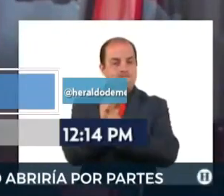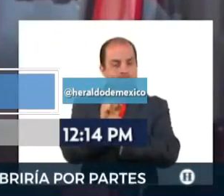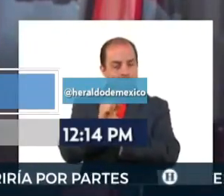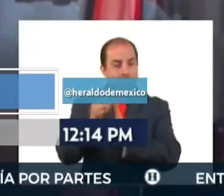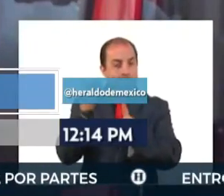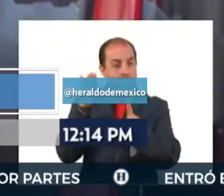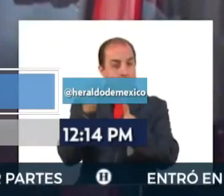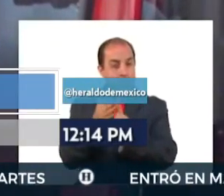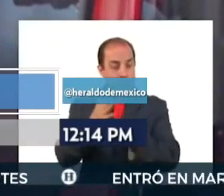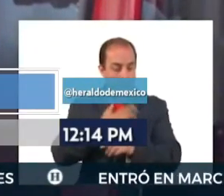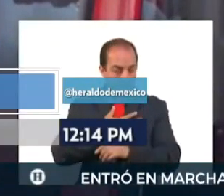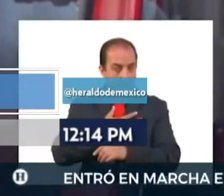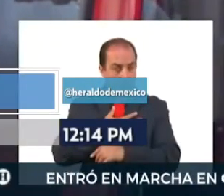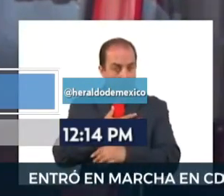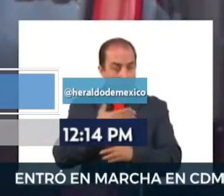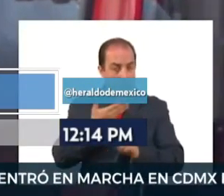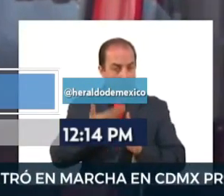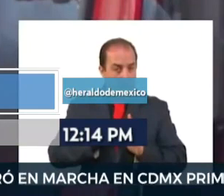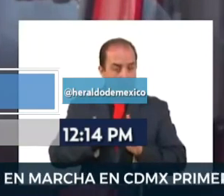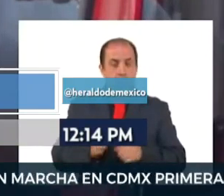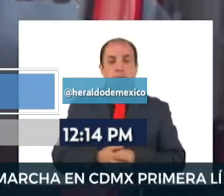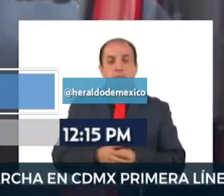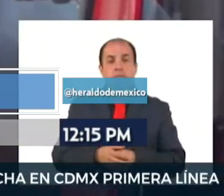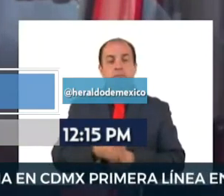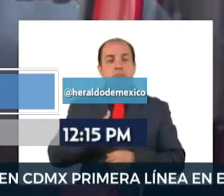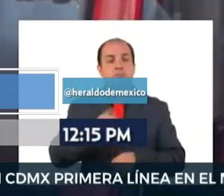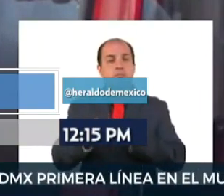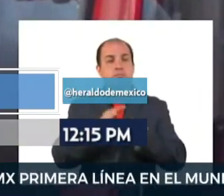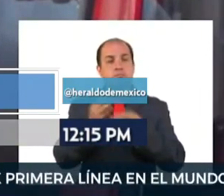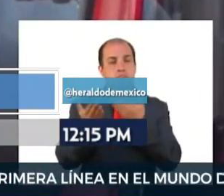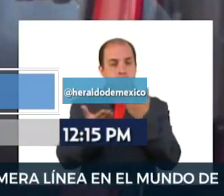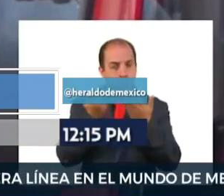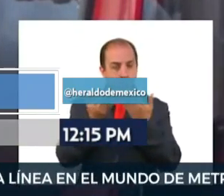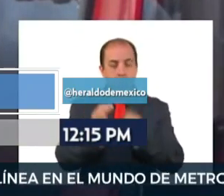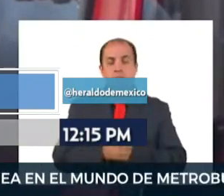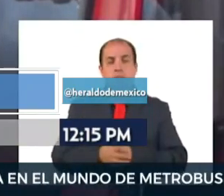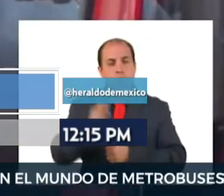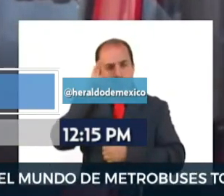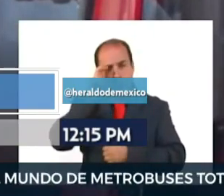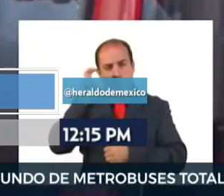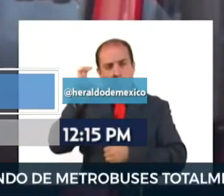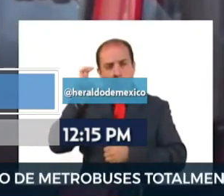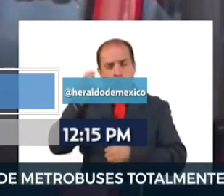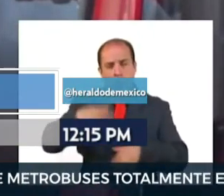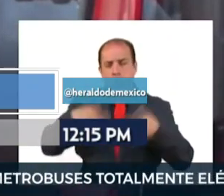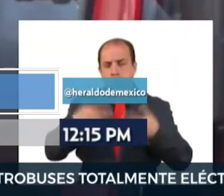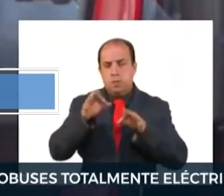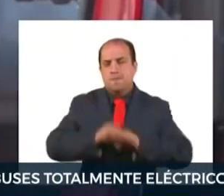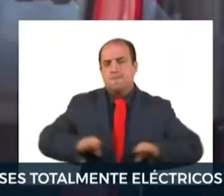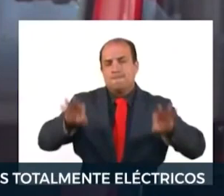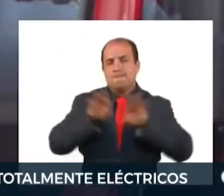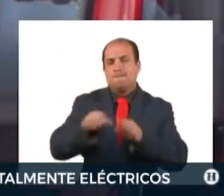sueño personal, académico y un gran sueño, en realidad, para la Ciudad de